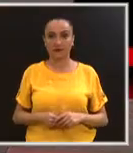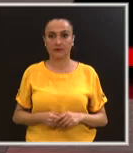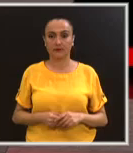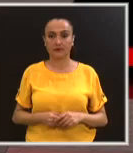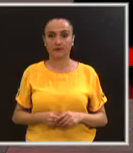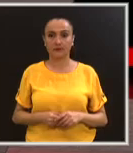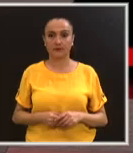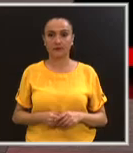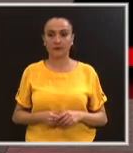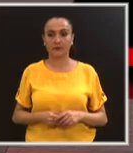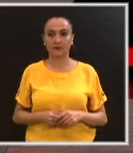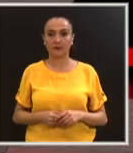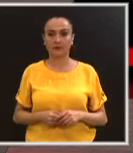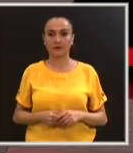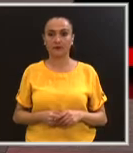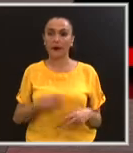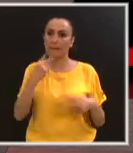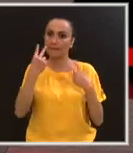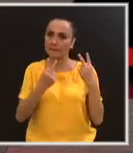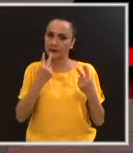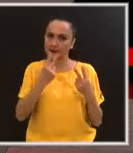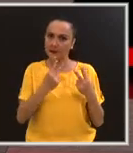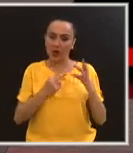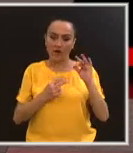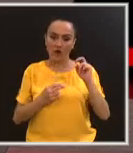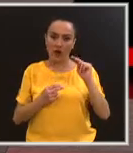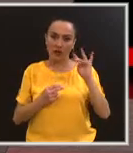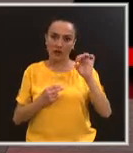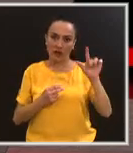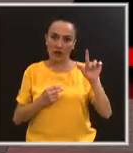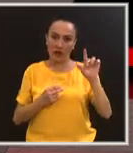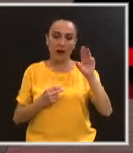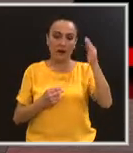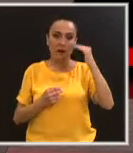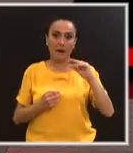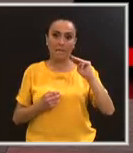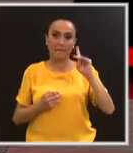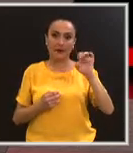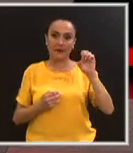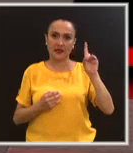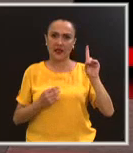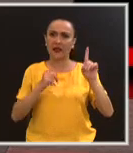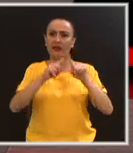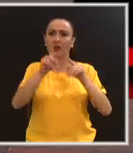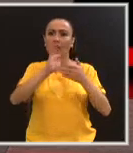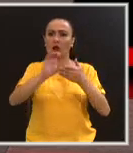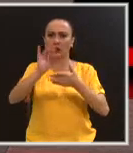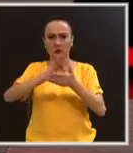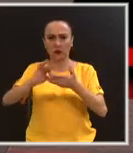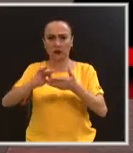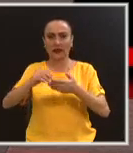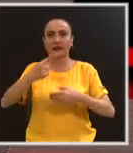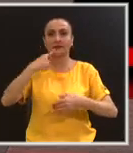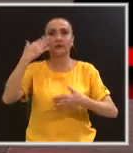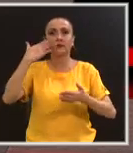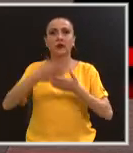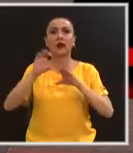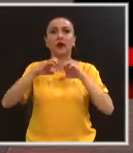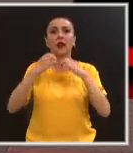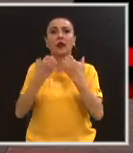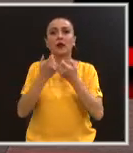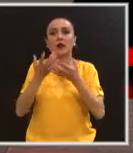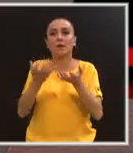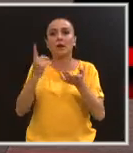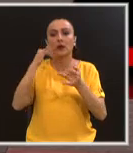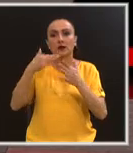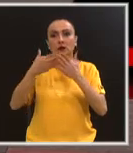septiembre y visitas de fonatel y del misit a distintos centros educativos hacen constar que el equipo destinado para